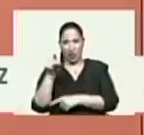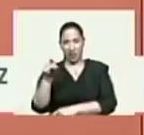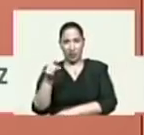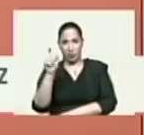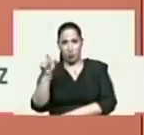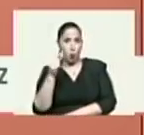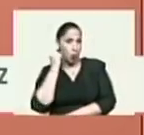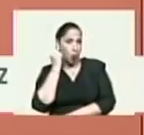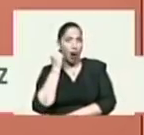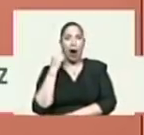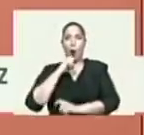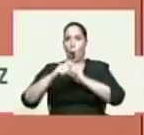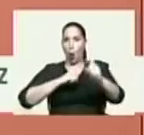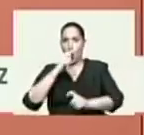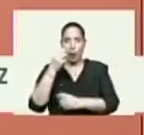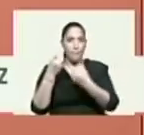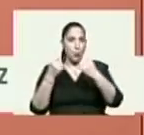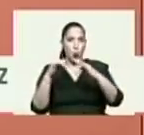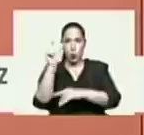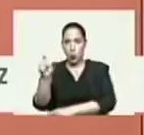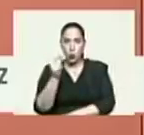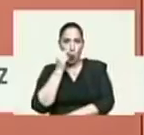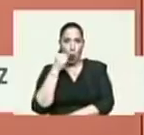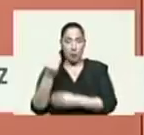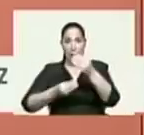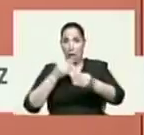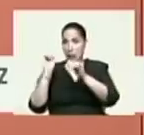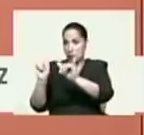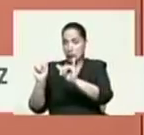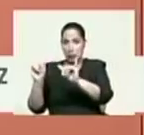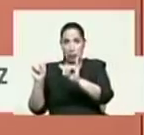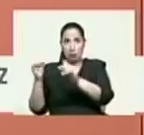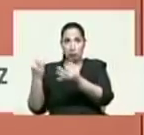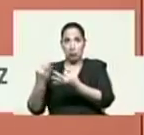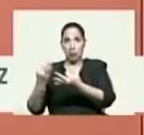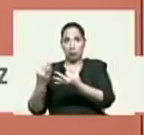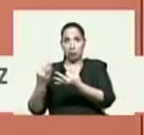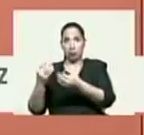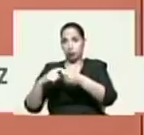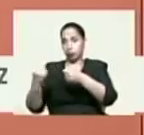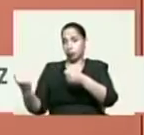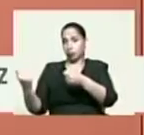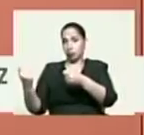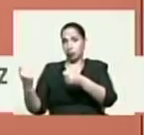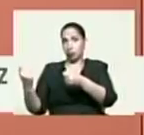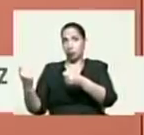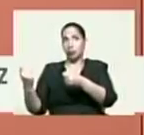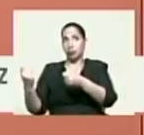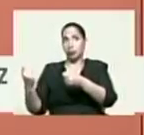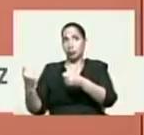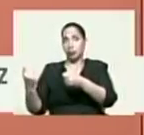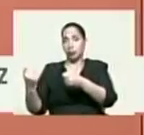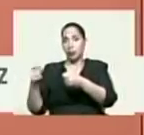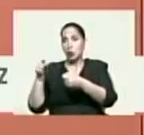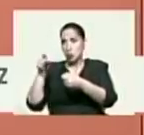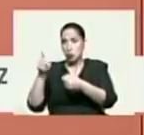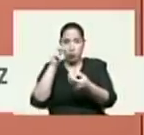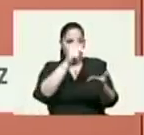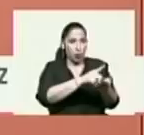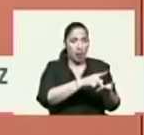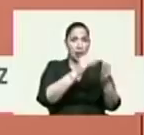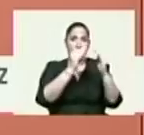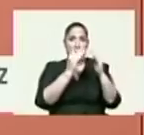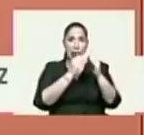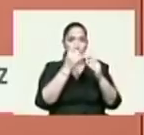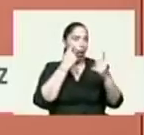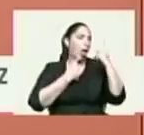Nos metió en el golpe y, como hace usted siempre, se piró del golpe. Y fue llorando en la Casa Náhuatl a decir que usted no tenía nada que ver en el llamado golpe